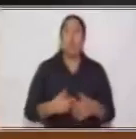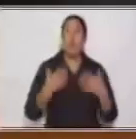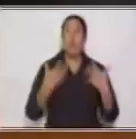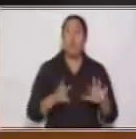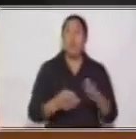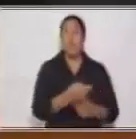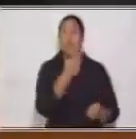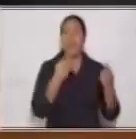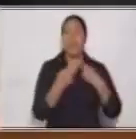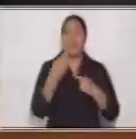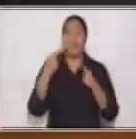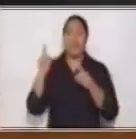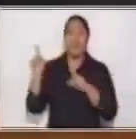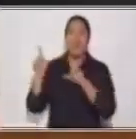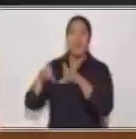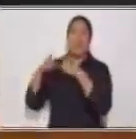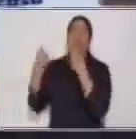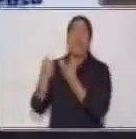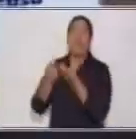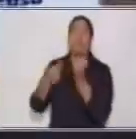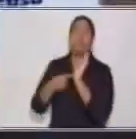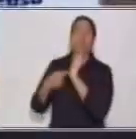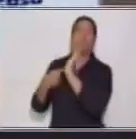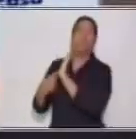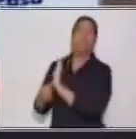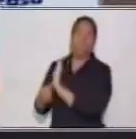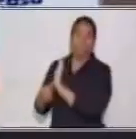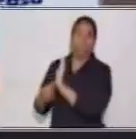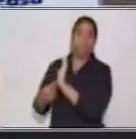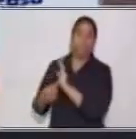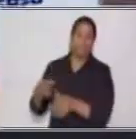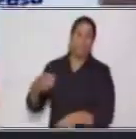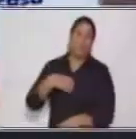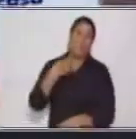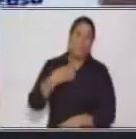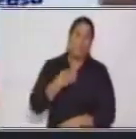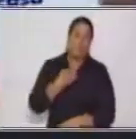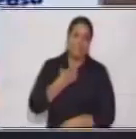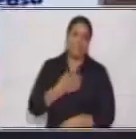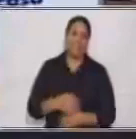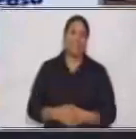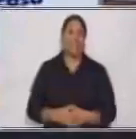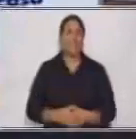a las clases, se lo podamos mostrar a las maestras.